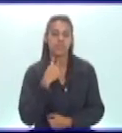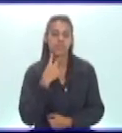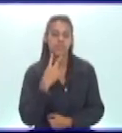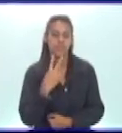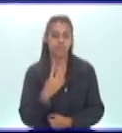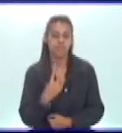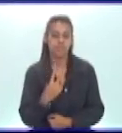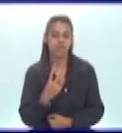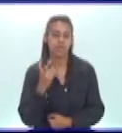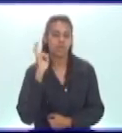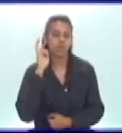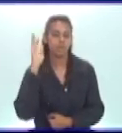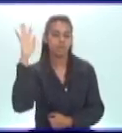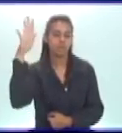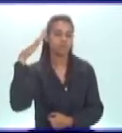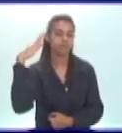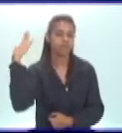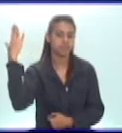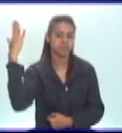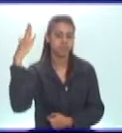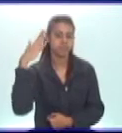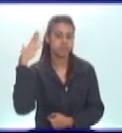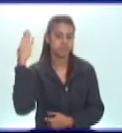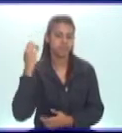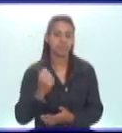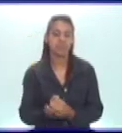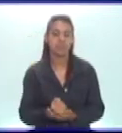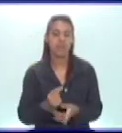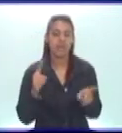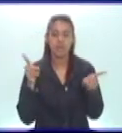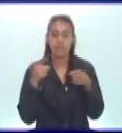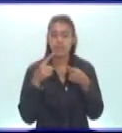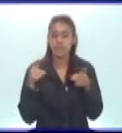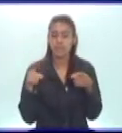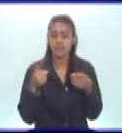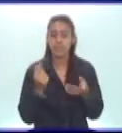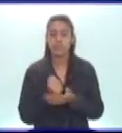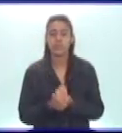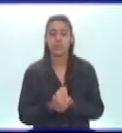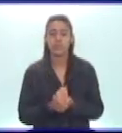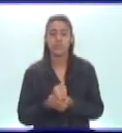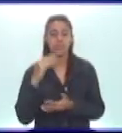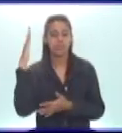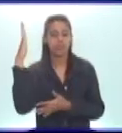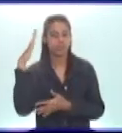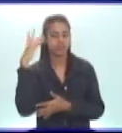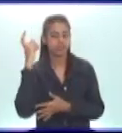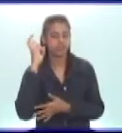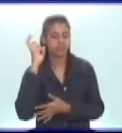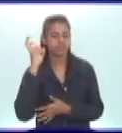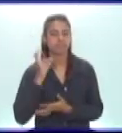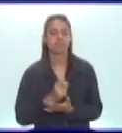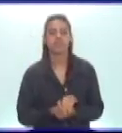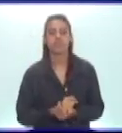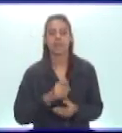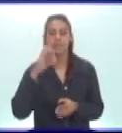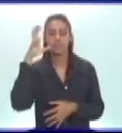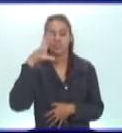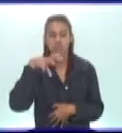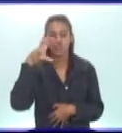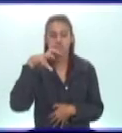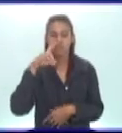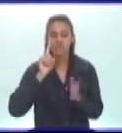y ruidos ambientales. Estaríamos hablando de la música, de los ruidos de la naturaleza, como la lluvia,